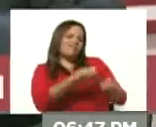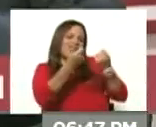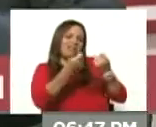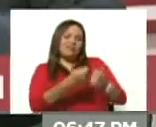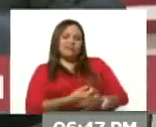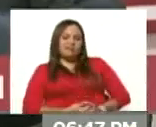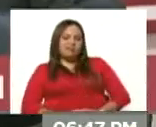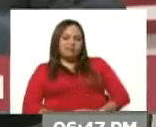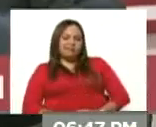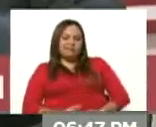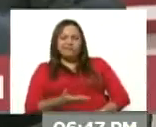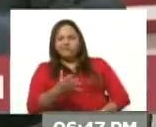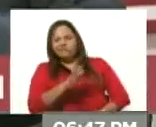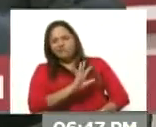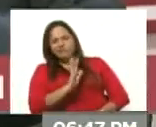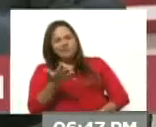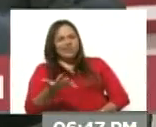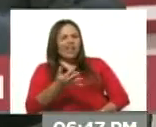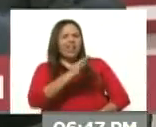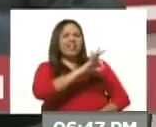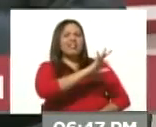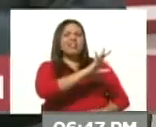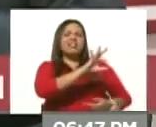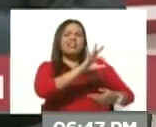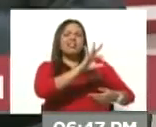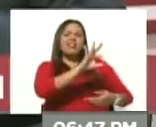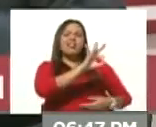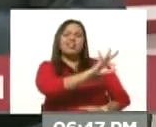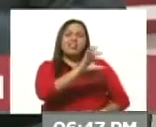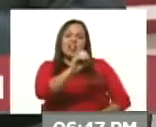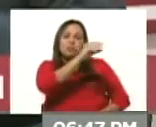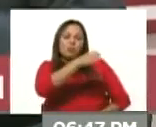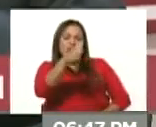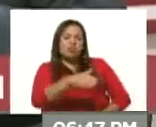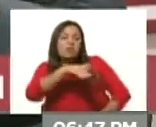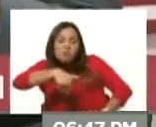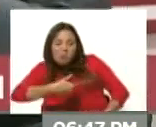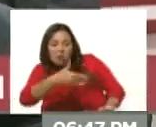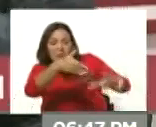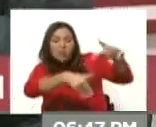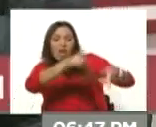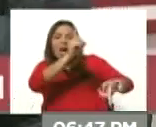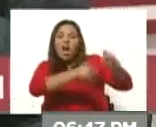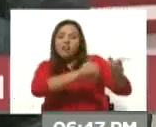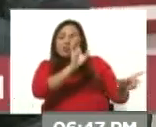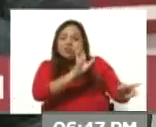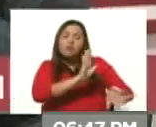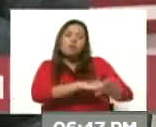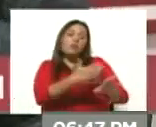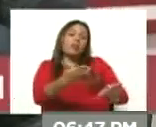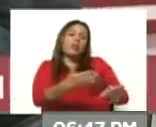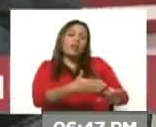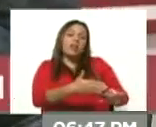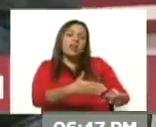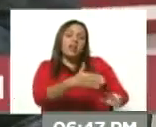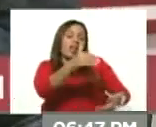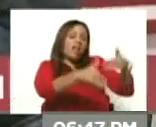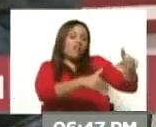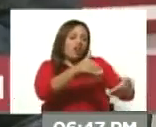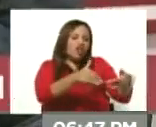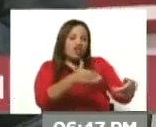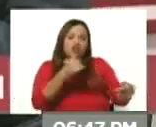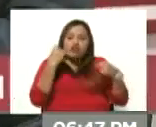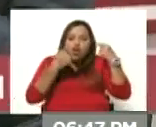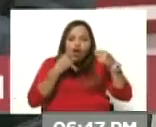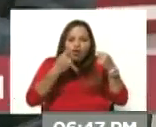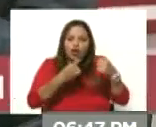alrededor de un 30 por ciento pudiera votar por alguno de ellos porque es un botón es el voto neurótico de la